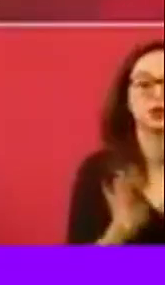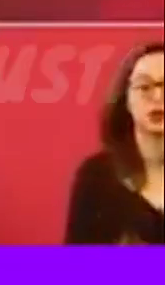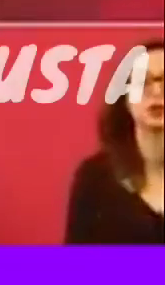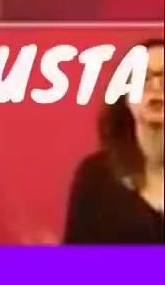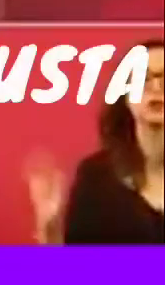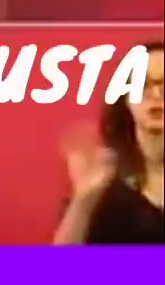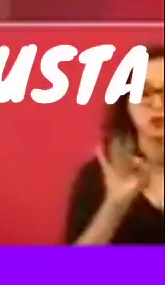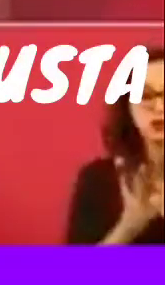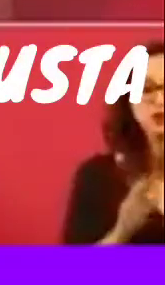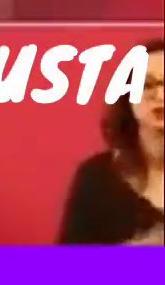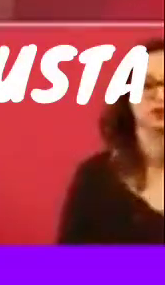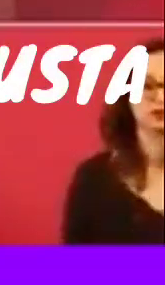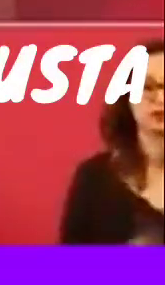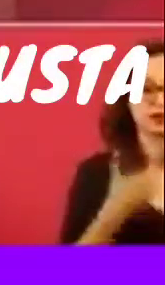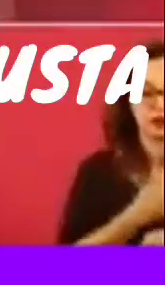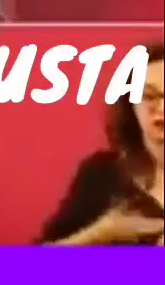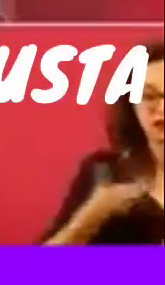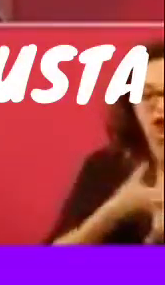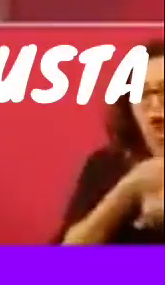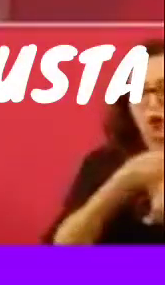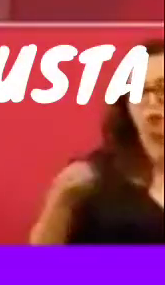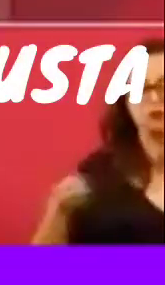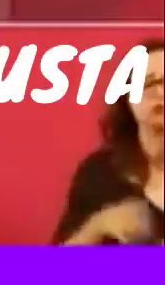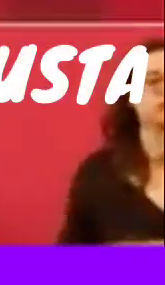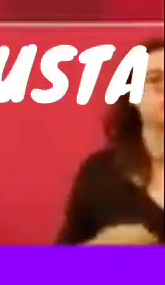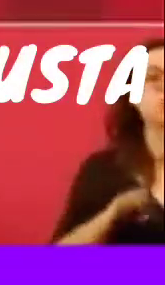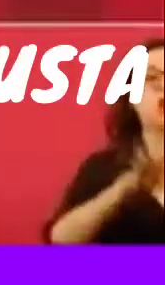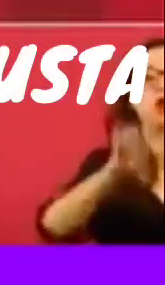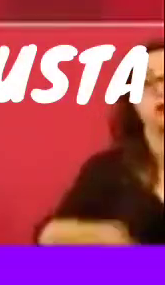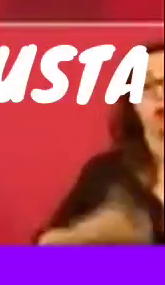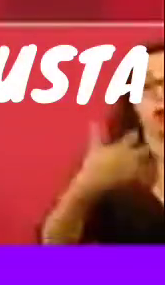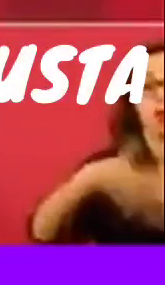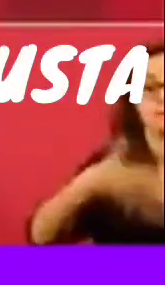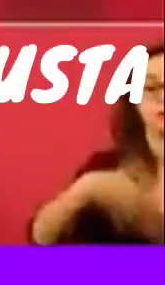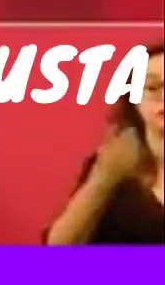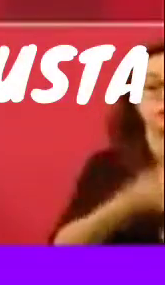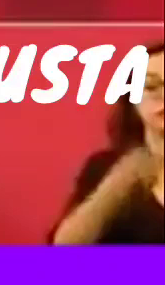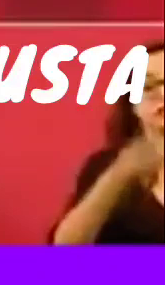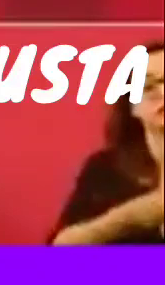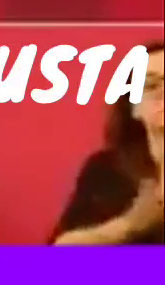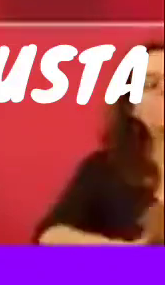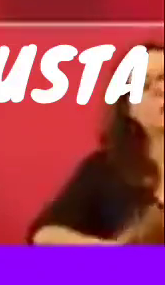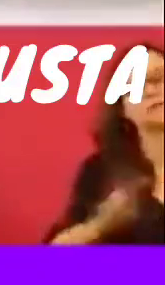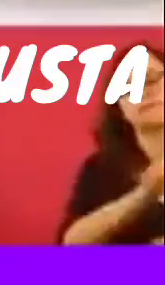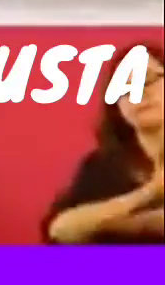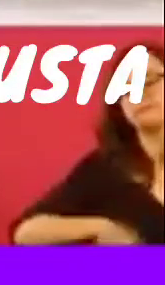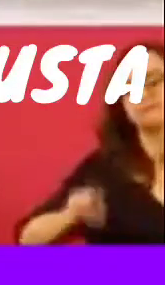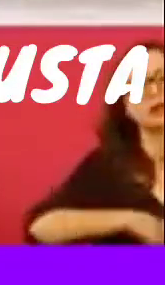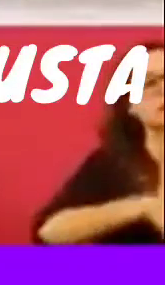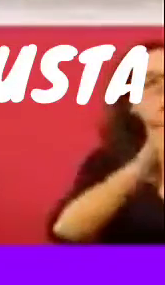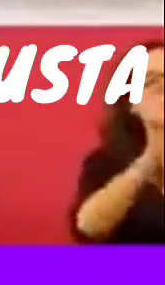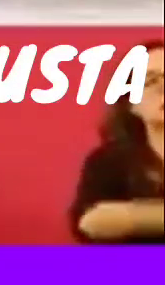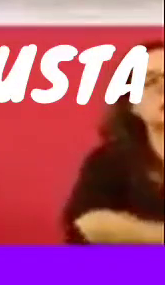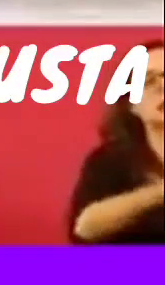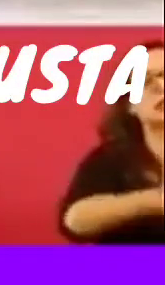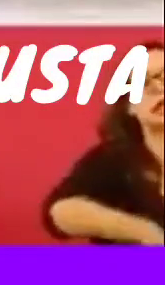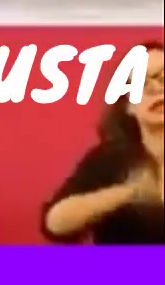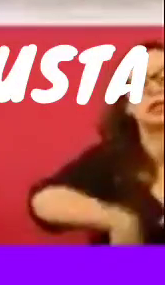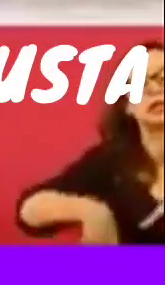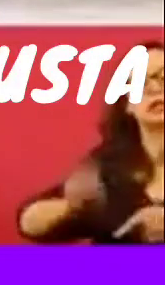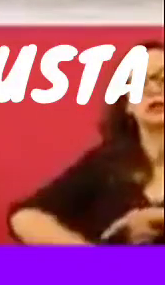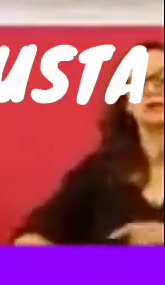Antes de continuar, te recuerdo darle me gusta a este video para que esta información llegue a más personas y se enteren de la realidad. Por decreto